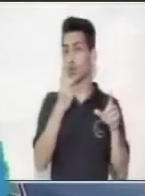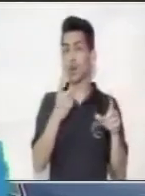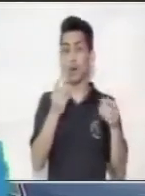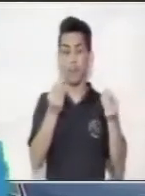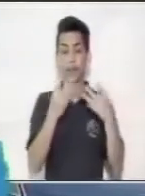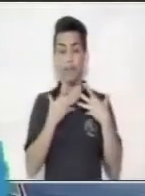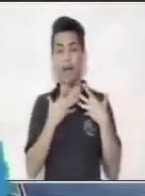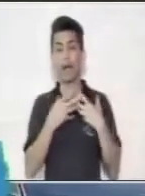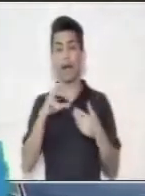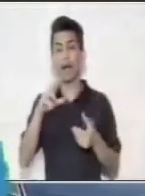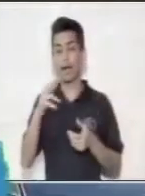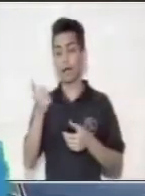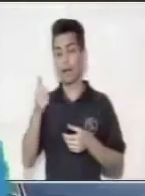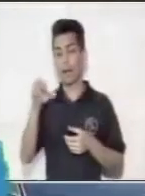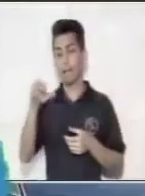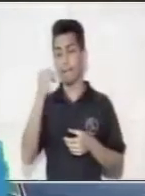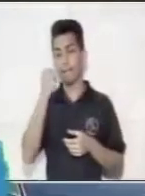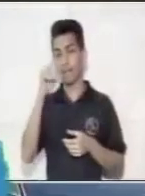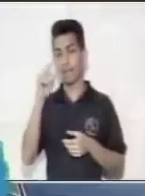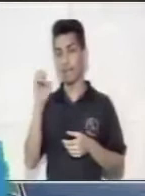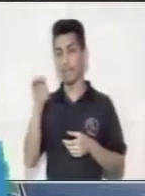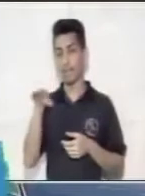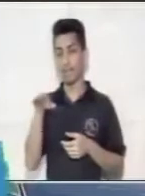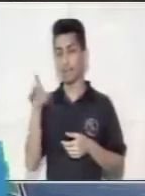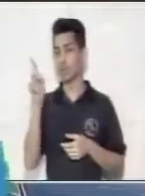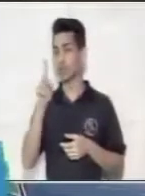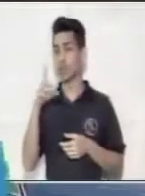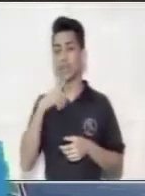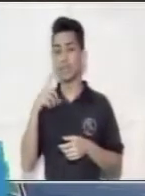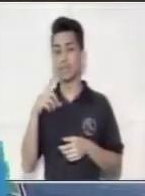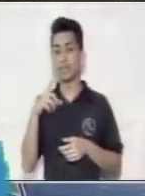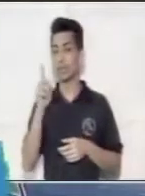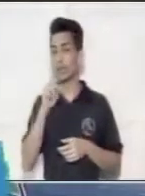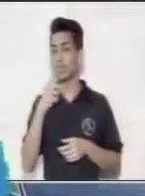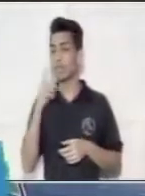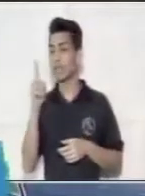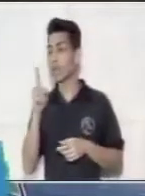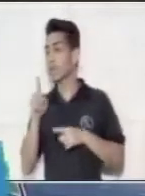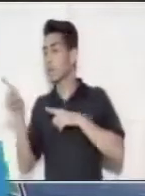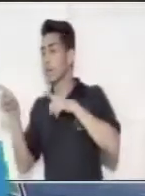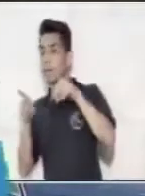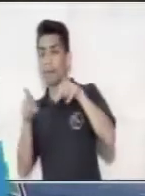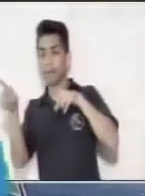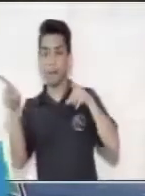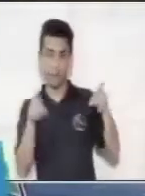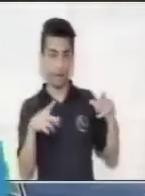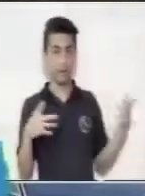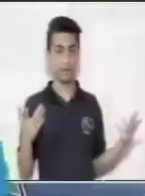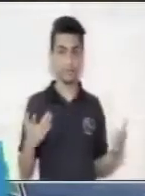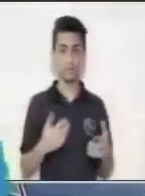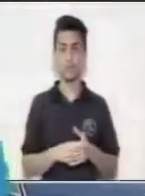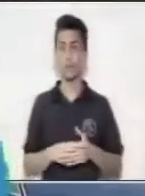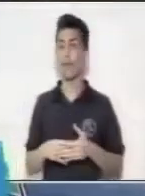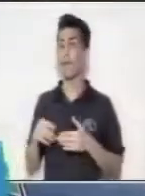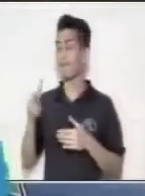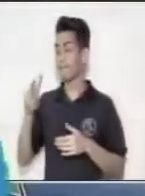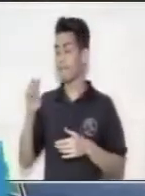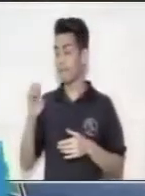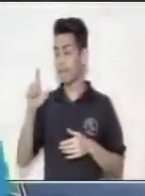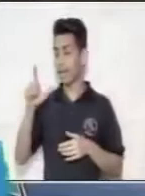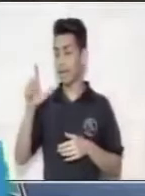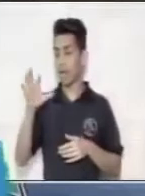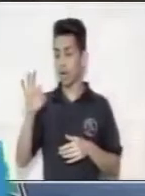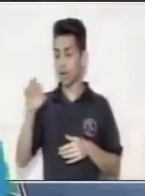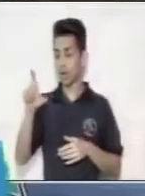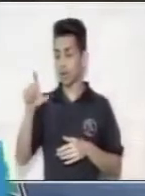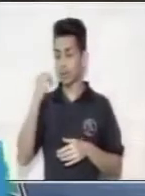rapidez, porque no tiene la dirección, no indica la dirección del movimiento. La velocidad es